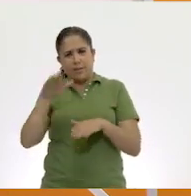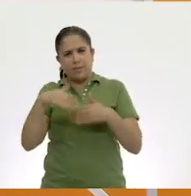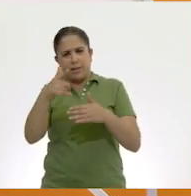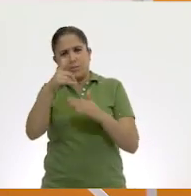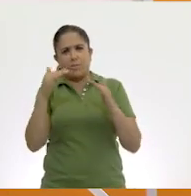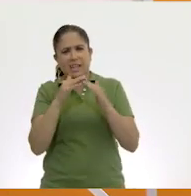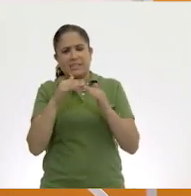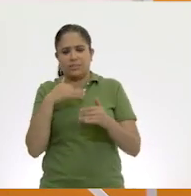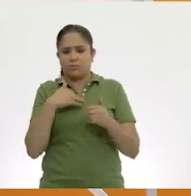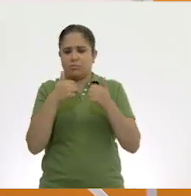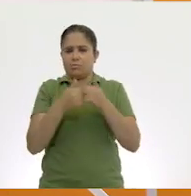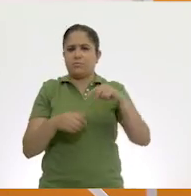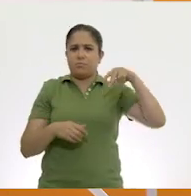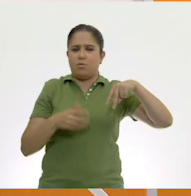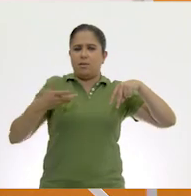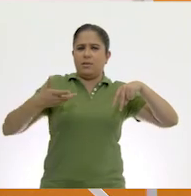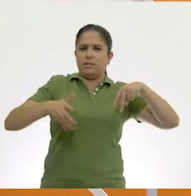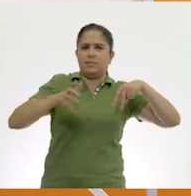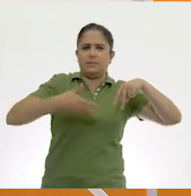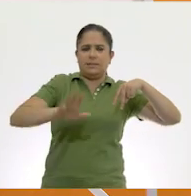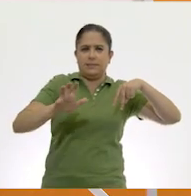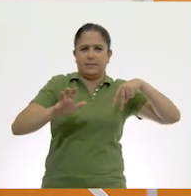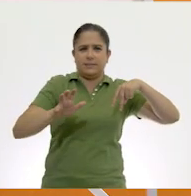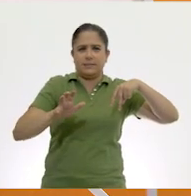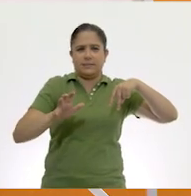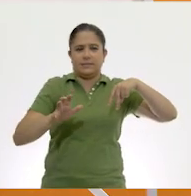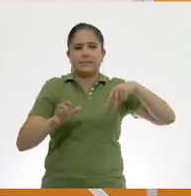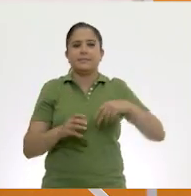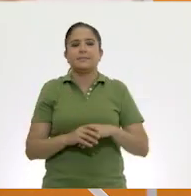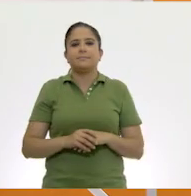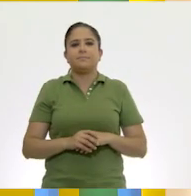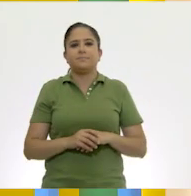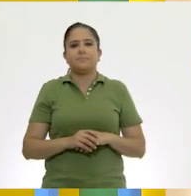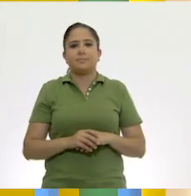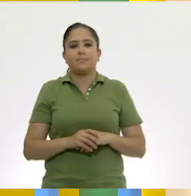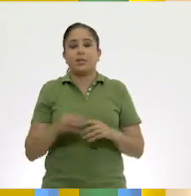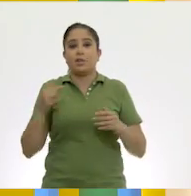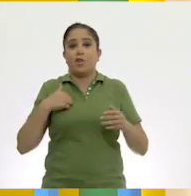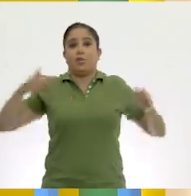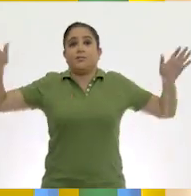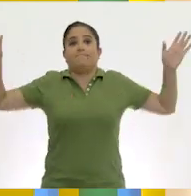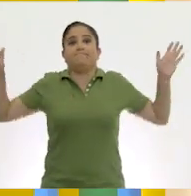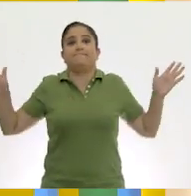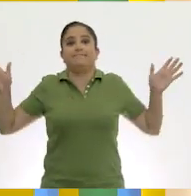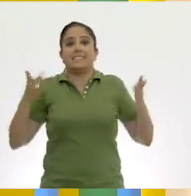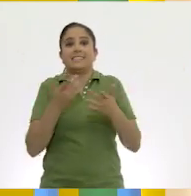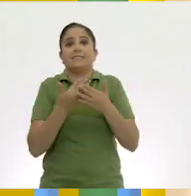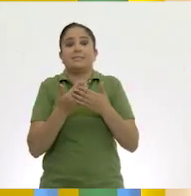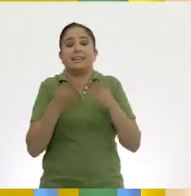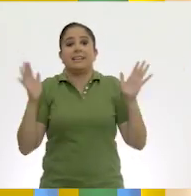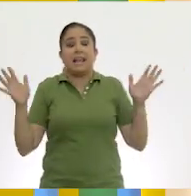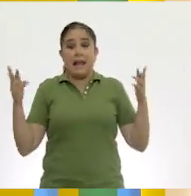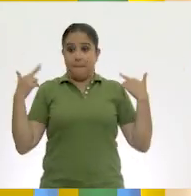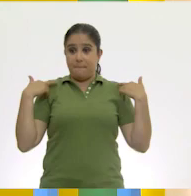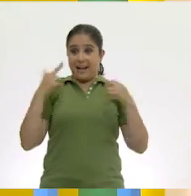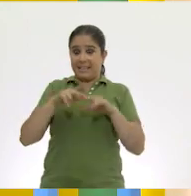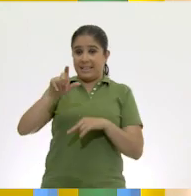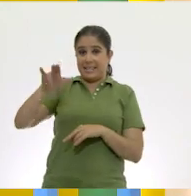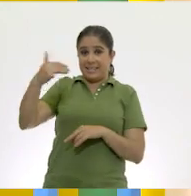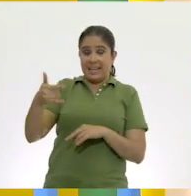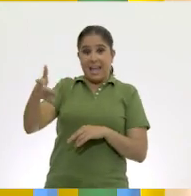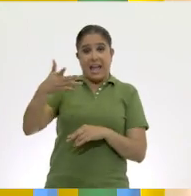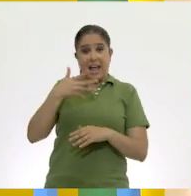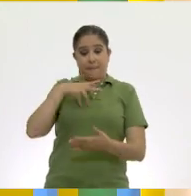tu casa si estoy parada aquí en boliche en la esquina donde está boliche estoy así como está la muñequita si la maestra elena está